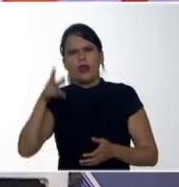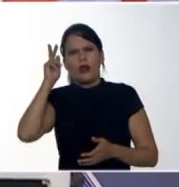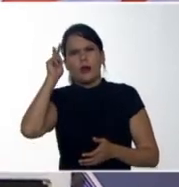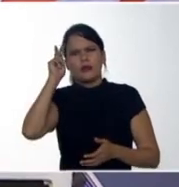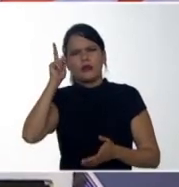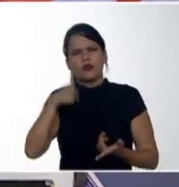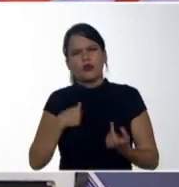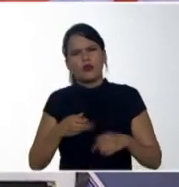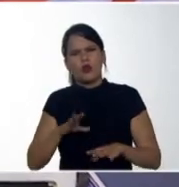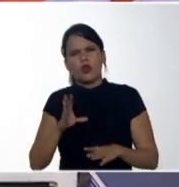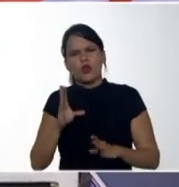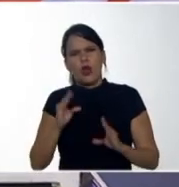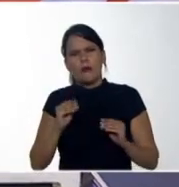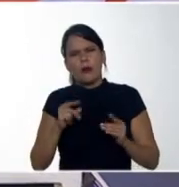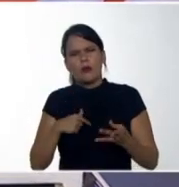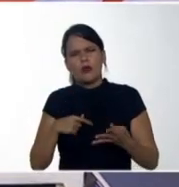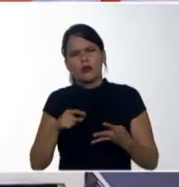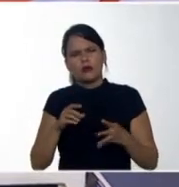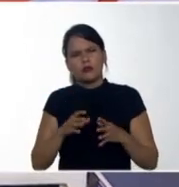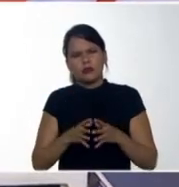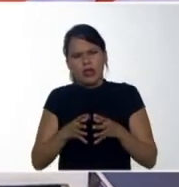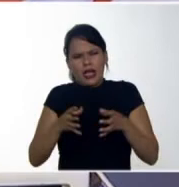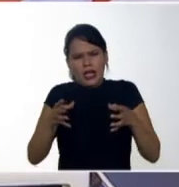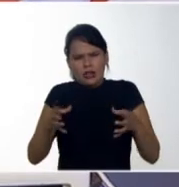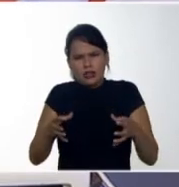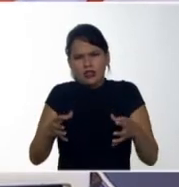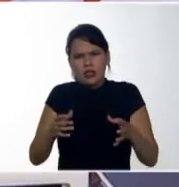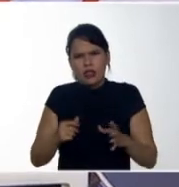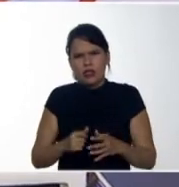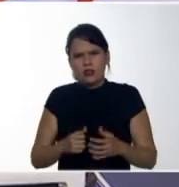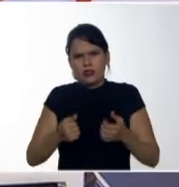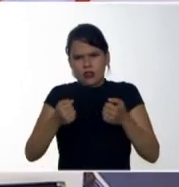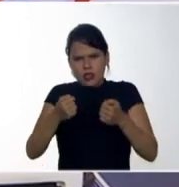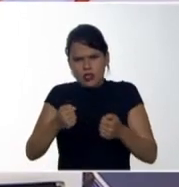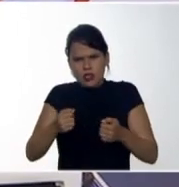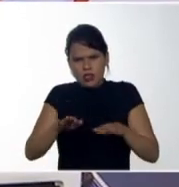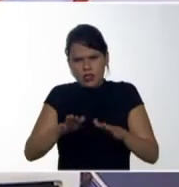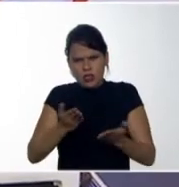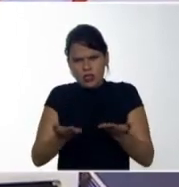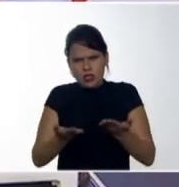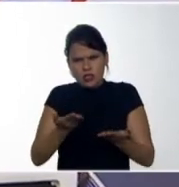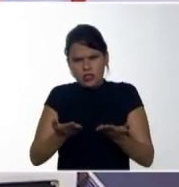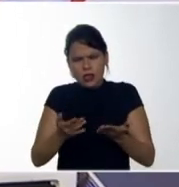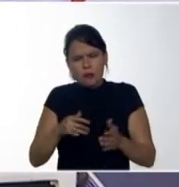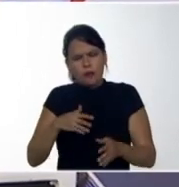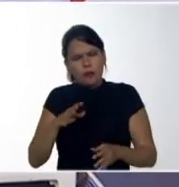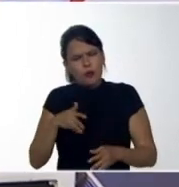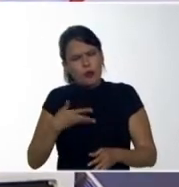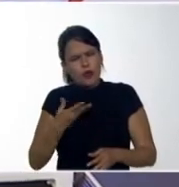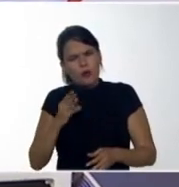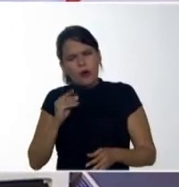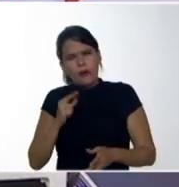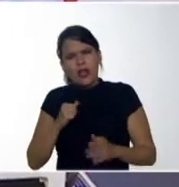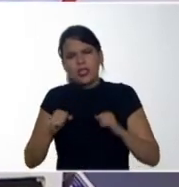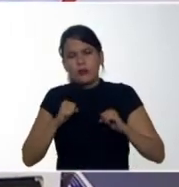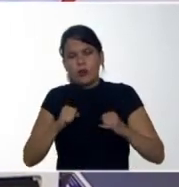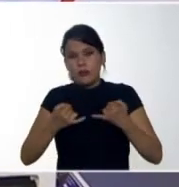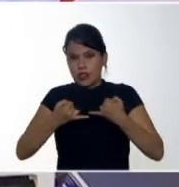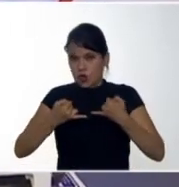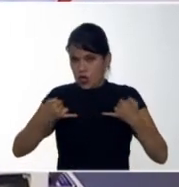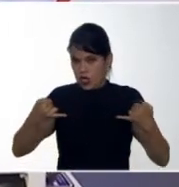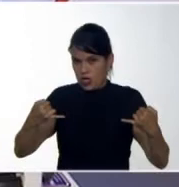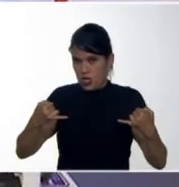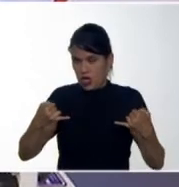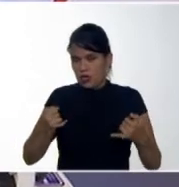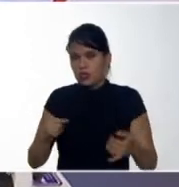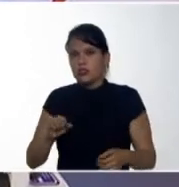cuando hablamos de una cantidad de inercia, ¿podemos hablar de cantidad de movimiento lineal? Claro que sí. Ahora,